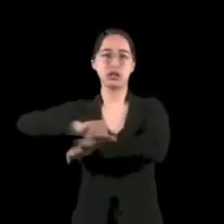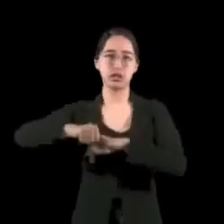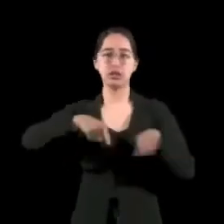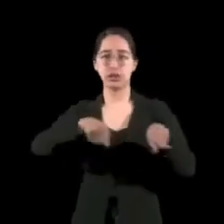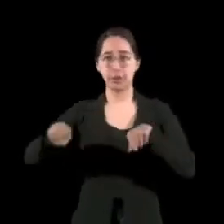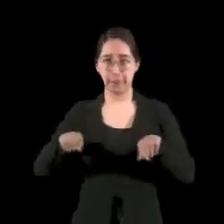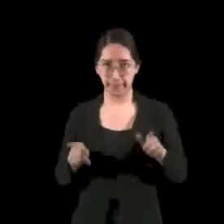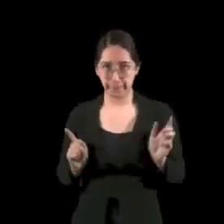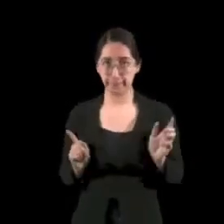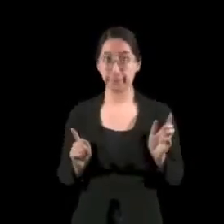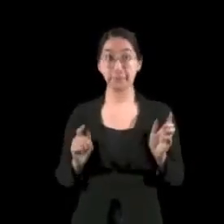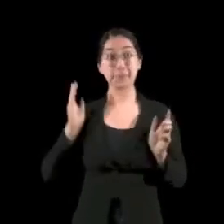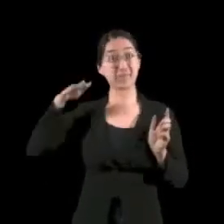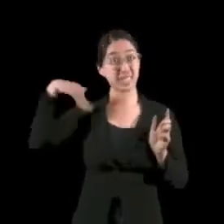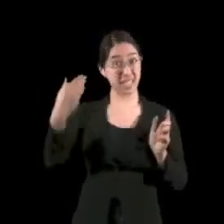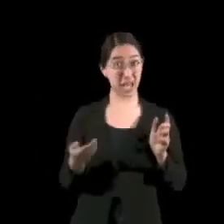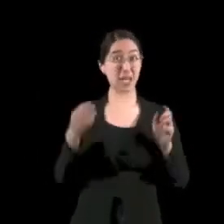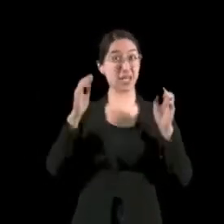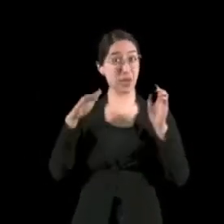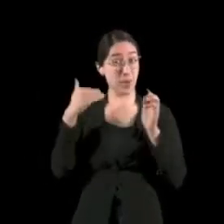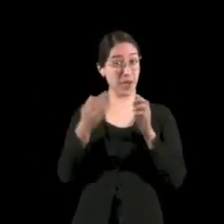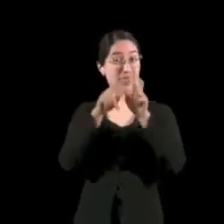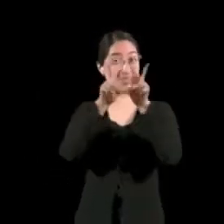que financieramente